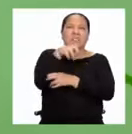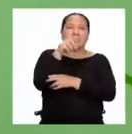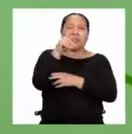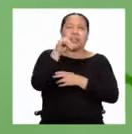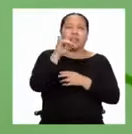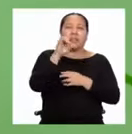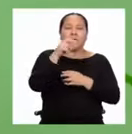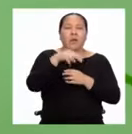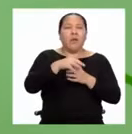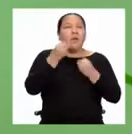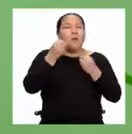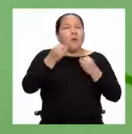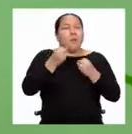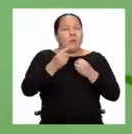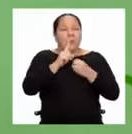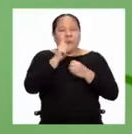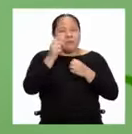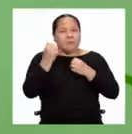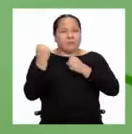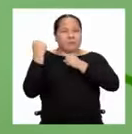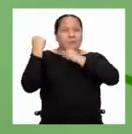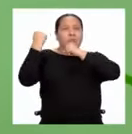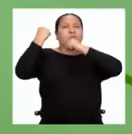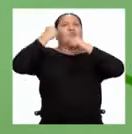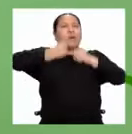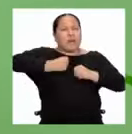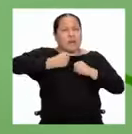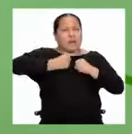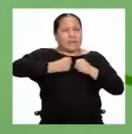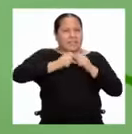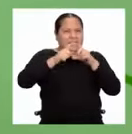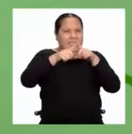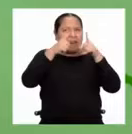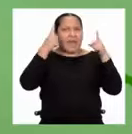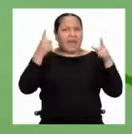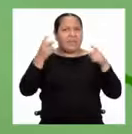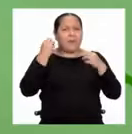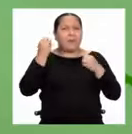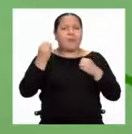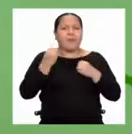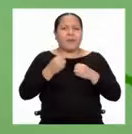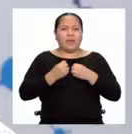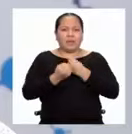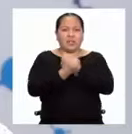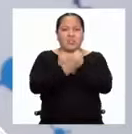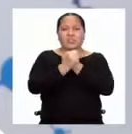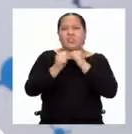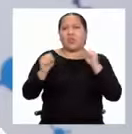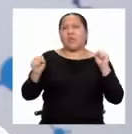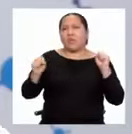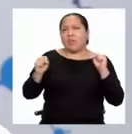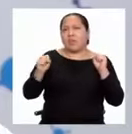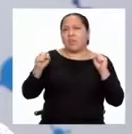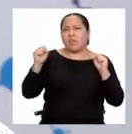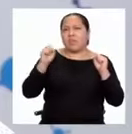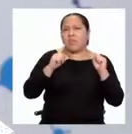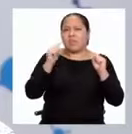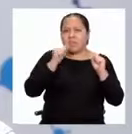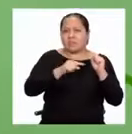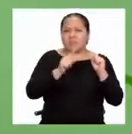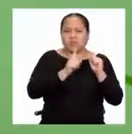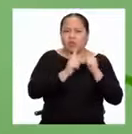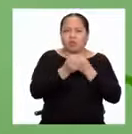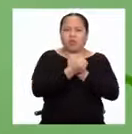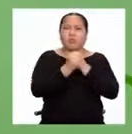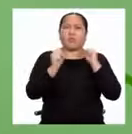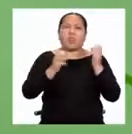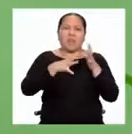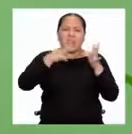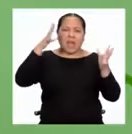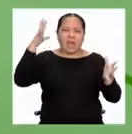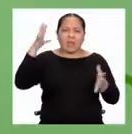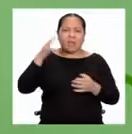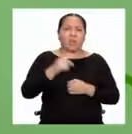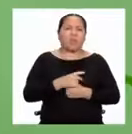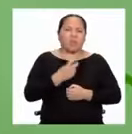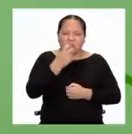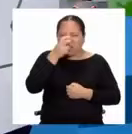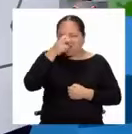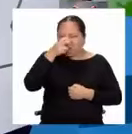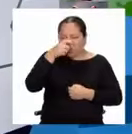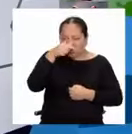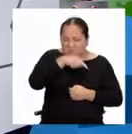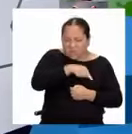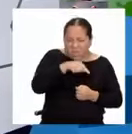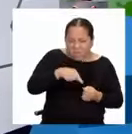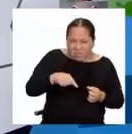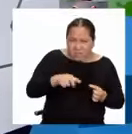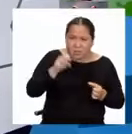no sobrevivieron al meteorito que le cayó a la Tierra? Y en cambio, los bichos más raros y pequeños, incluyendo la tatarabuela de la gallina,